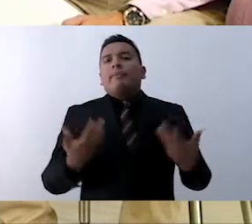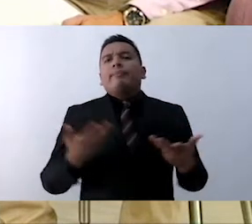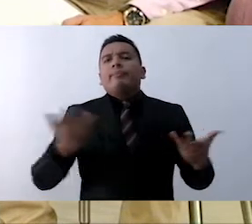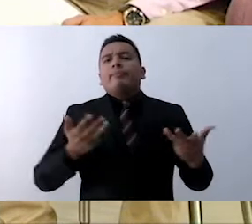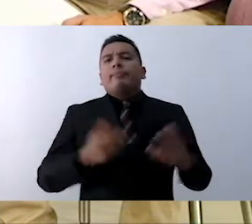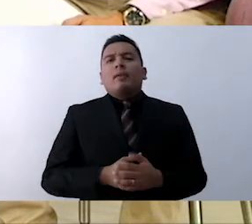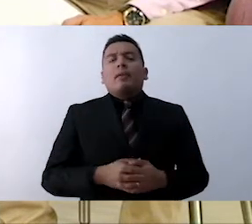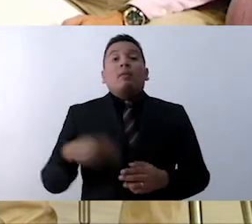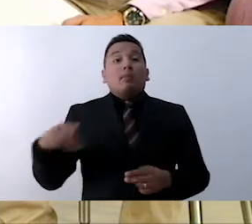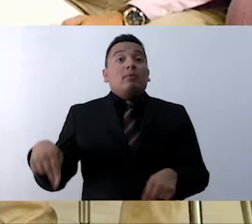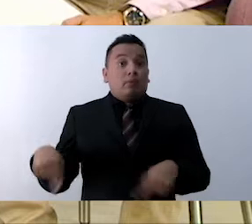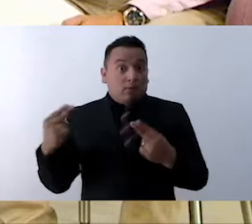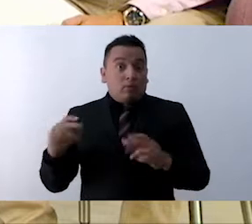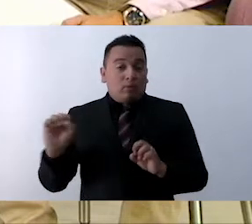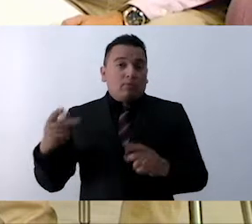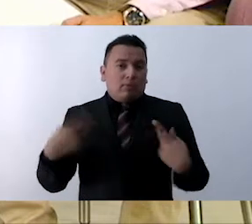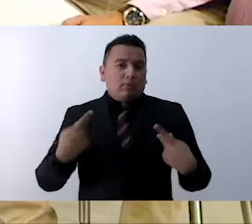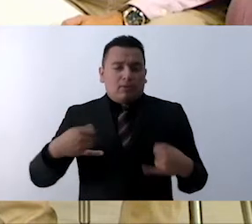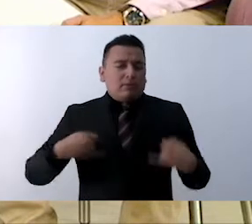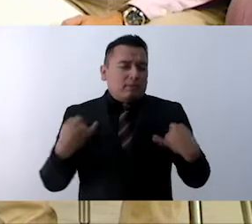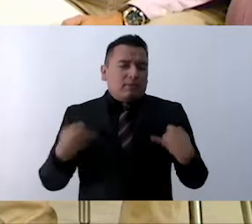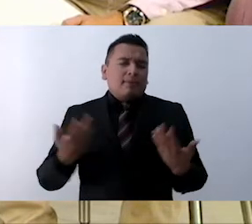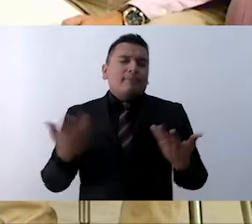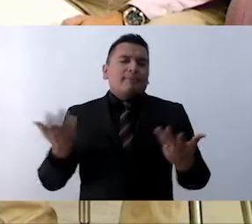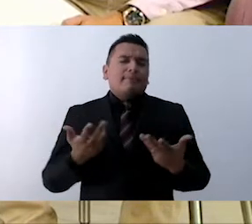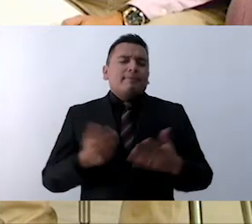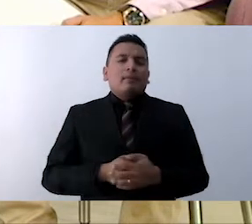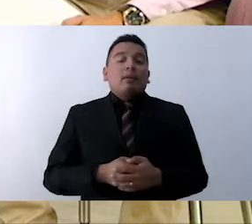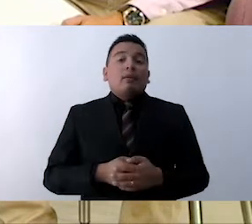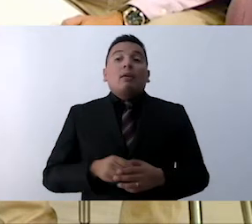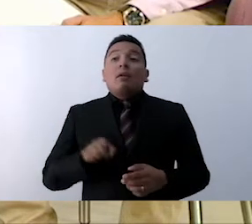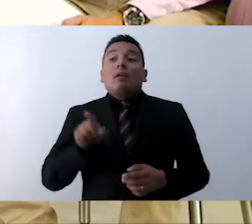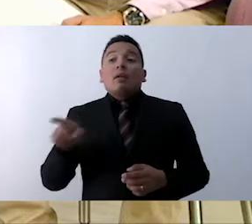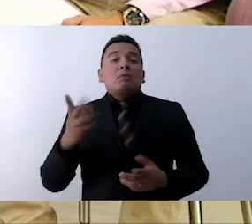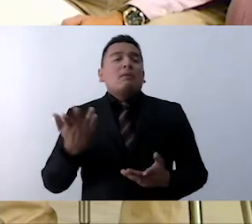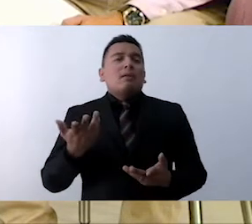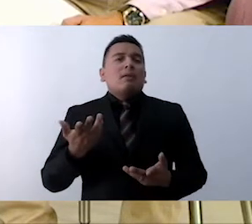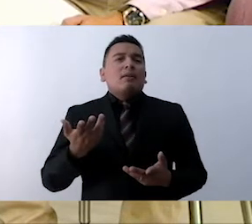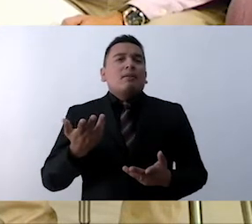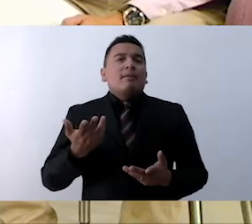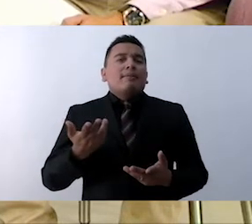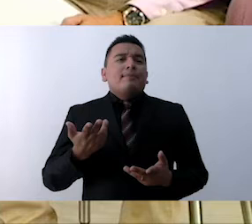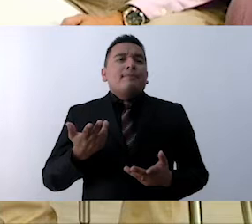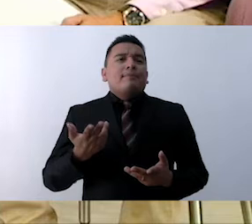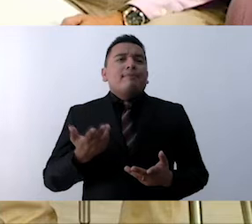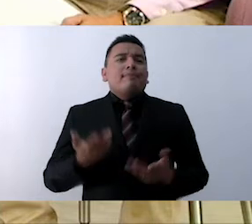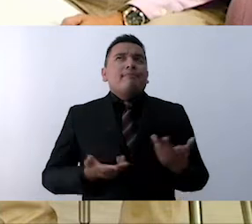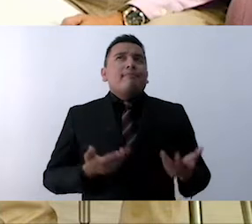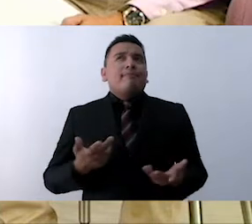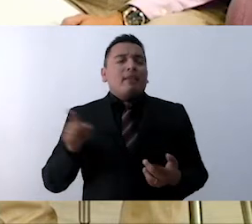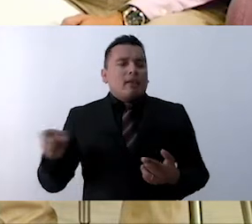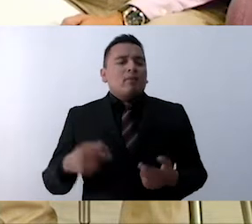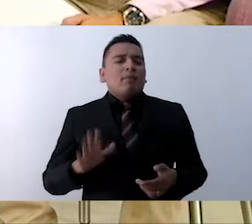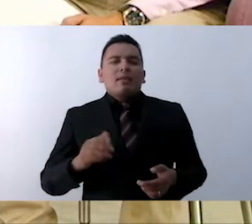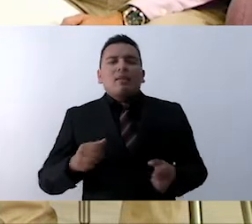los jóvenes, las personas jóvenes, empresarios jóvenes, empresarias jóvenes, pues tienen un nivel,